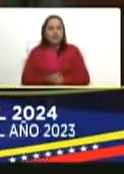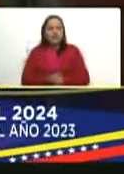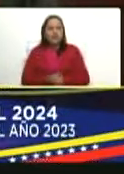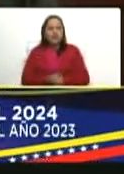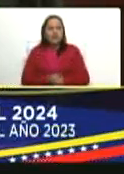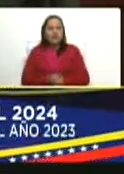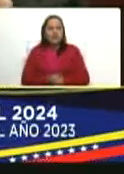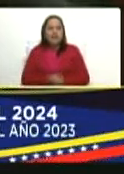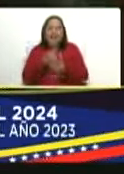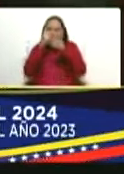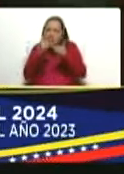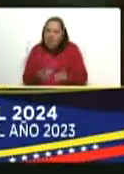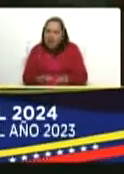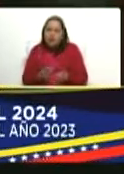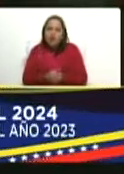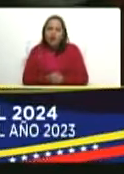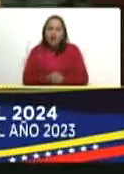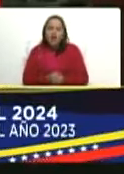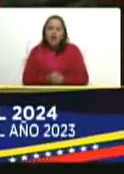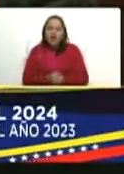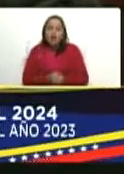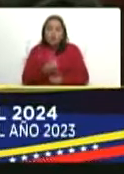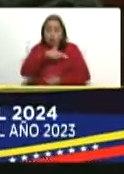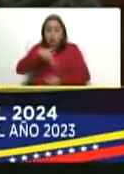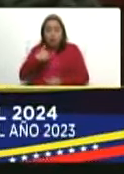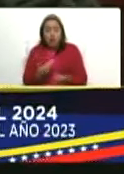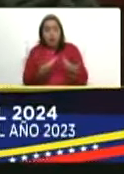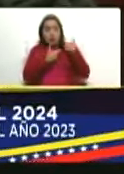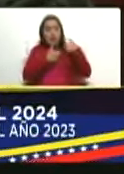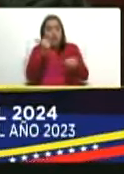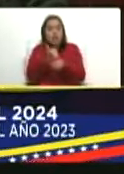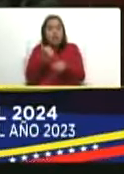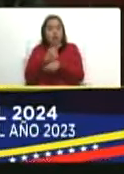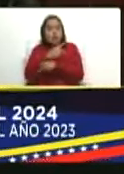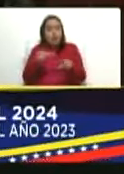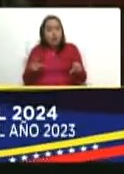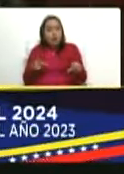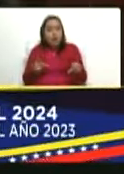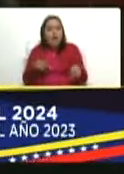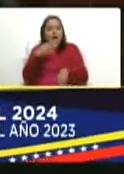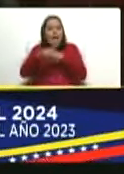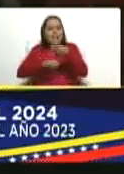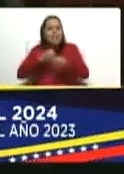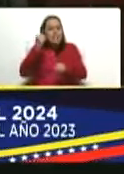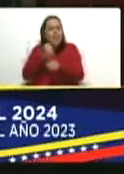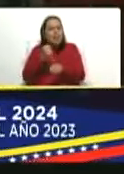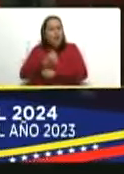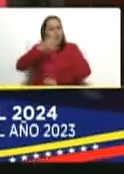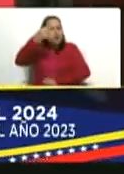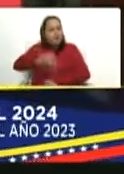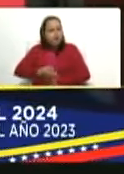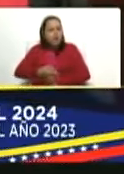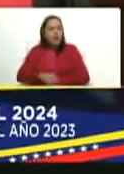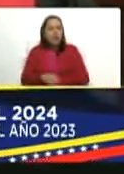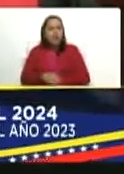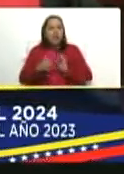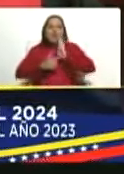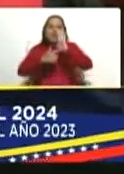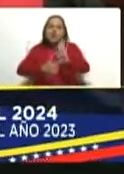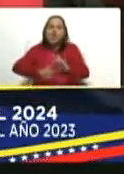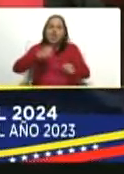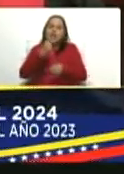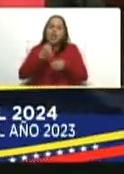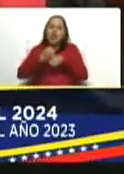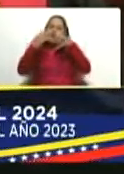Debemos, en el cumplimiento de nuestra función pública, ser creíbles. La credibilidad de nuestro